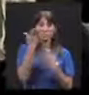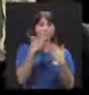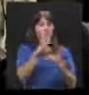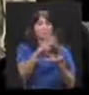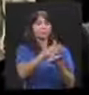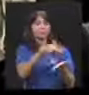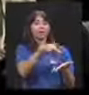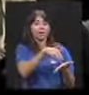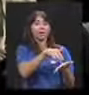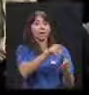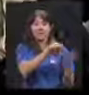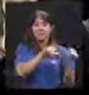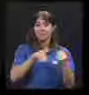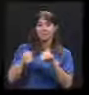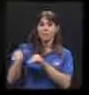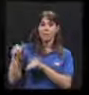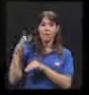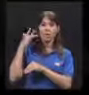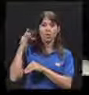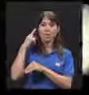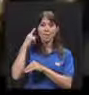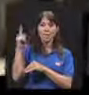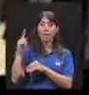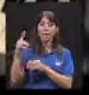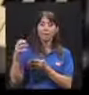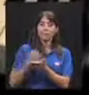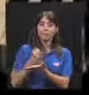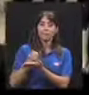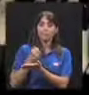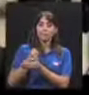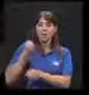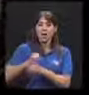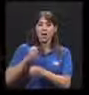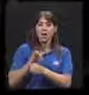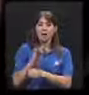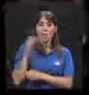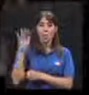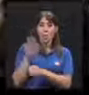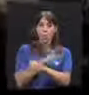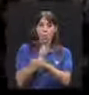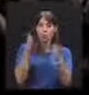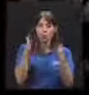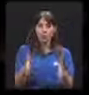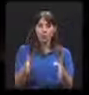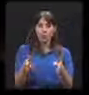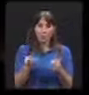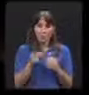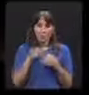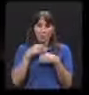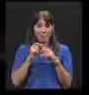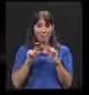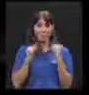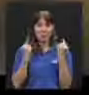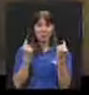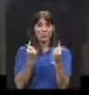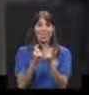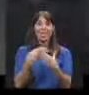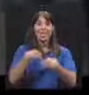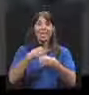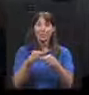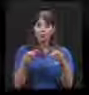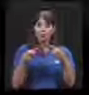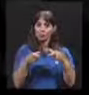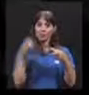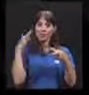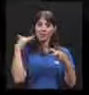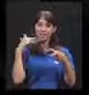Siendo aún muy joven, dejó la escuela y se mudó a Florida para ganarse la vida como músico. Tras establecerse como una estrella local, forma un grupo con el que